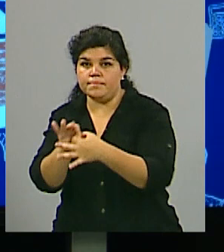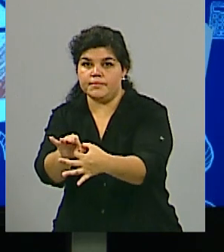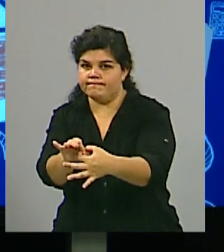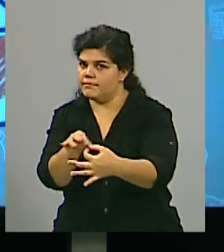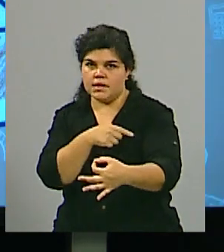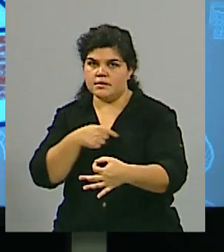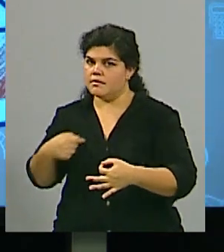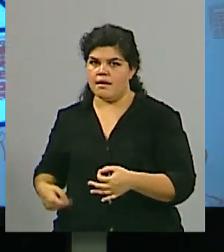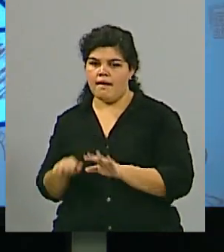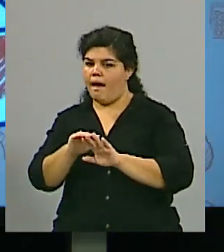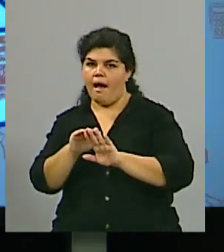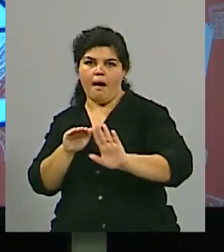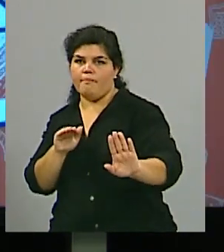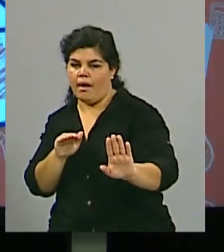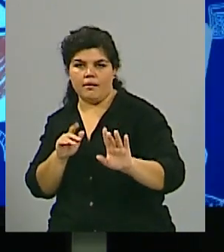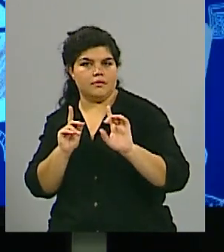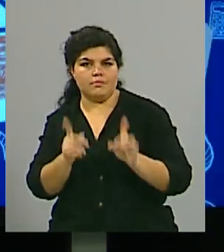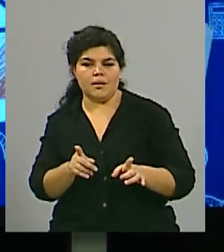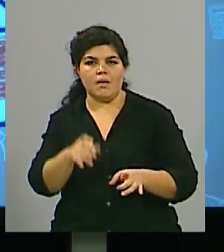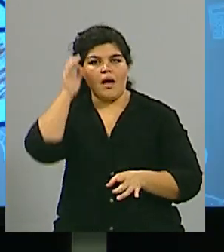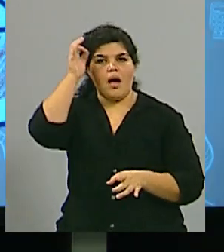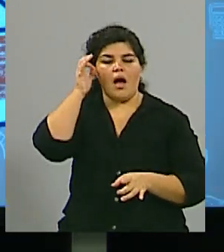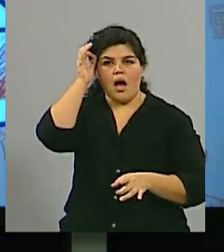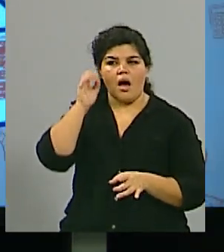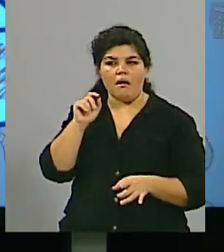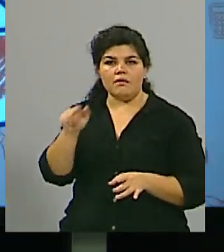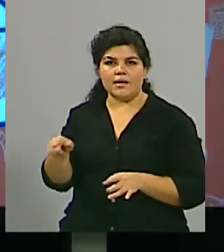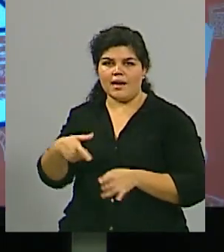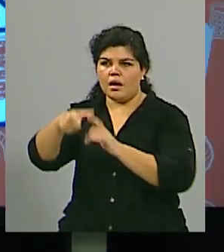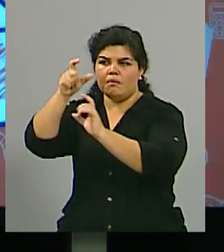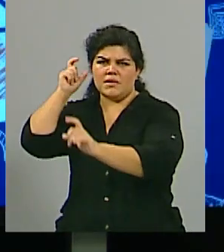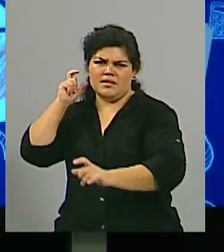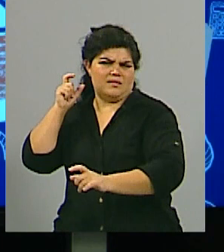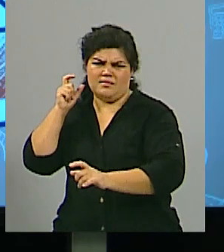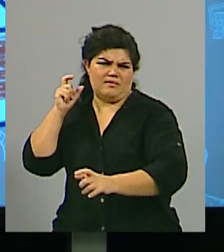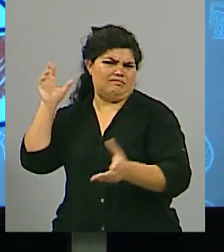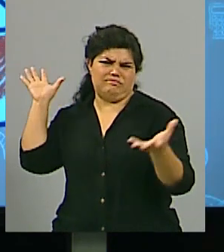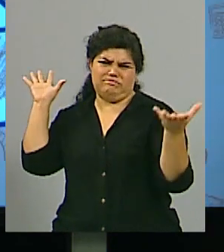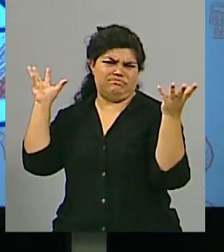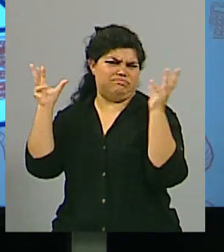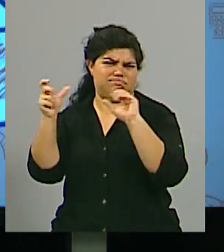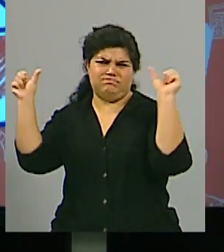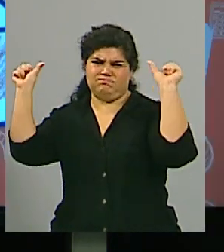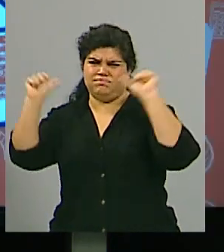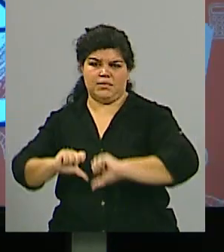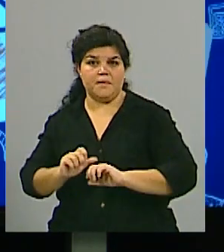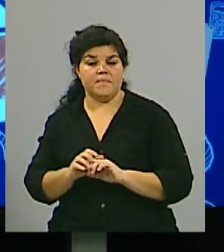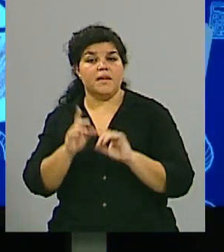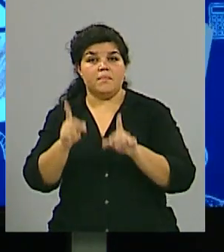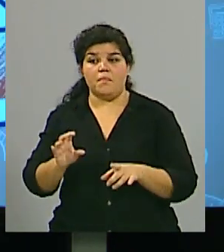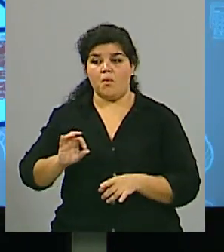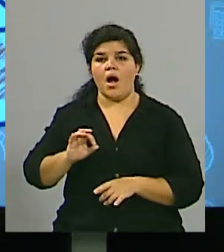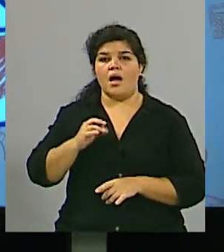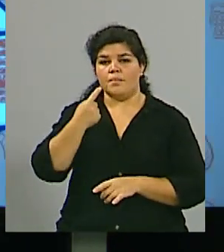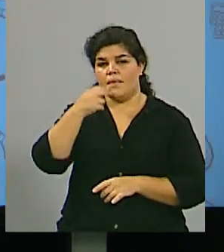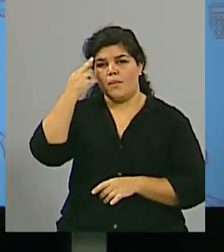China, principalmente en África, fueron totalmente desastrosas y a partir de la liberación económica de los 70, China ha abandonado